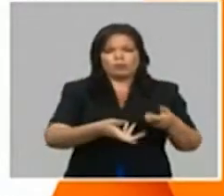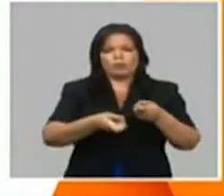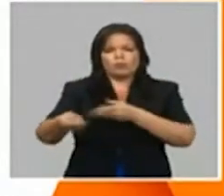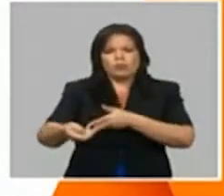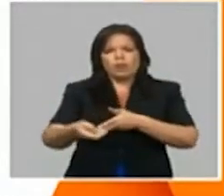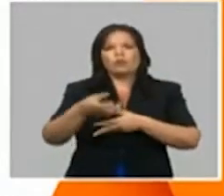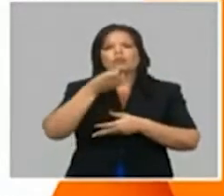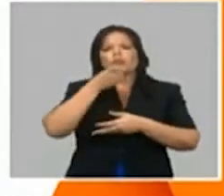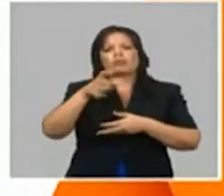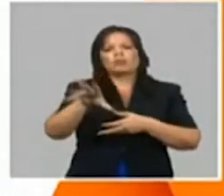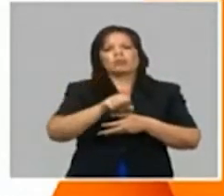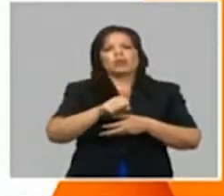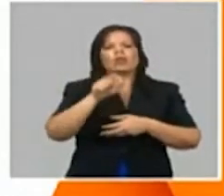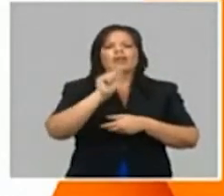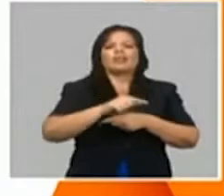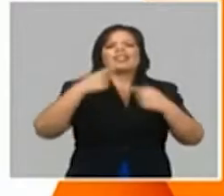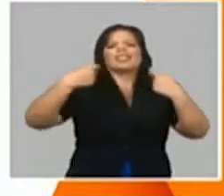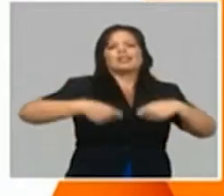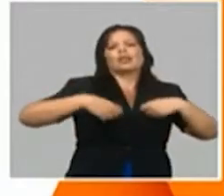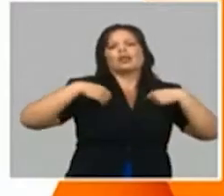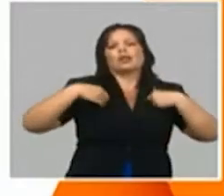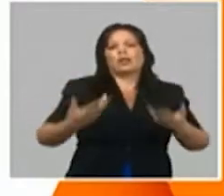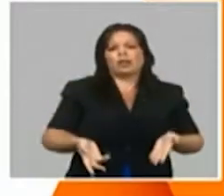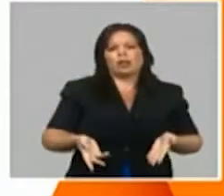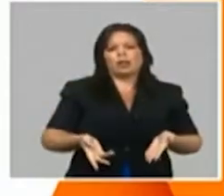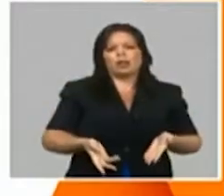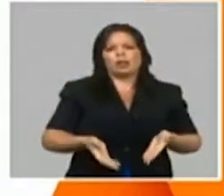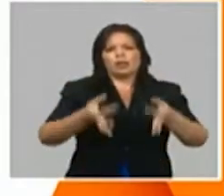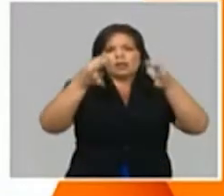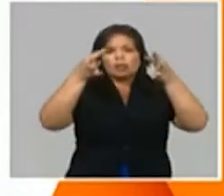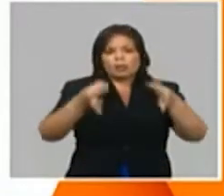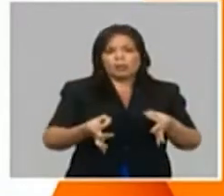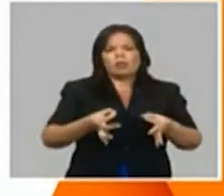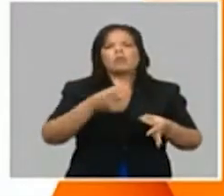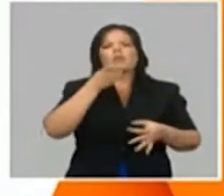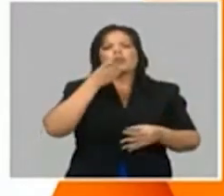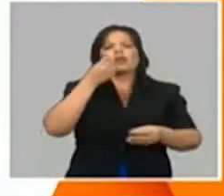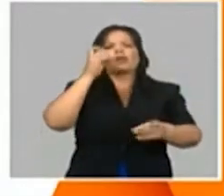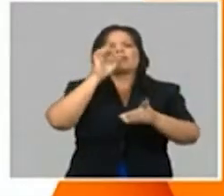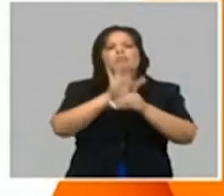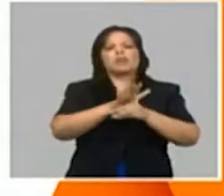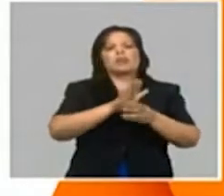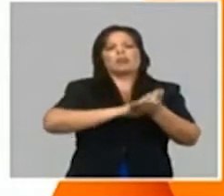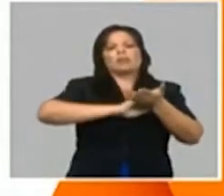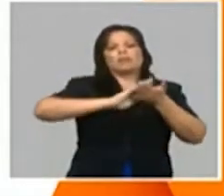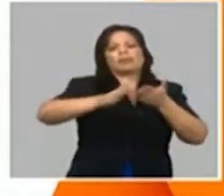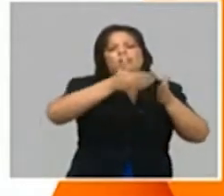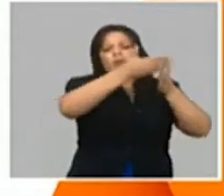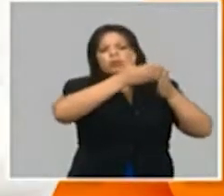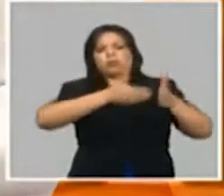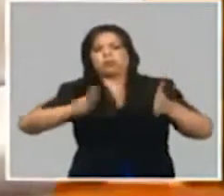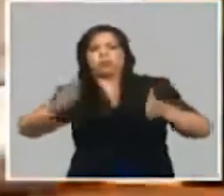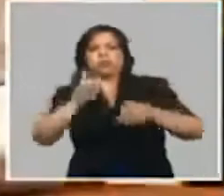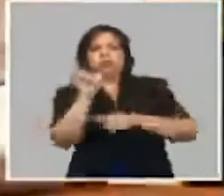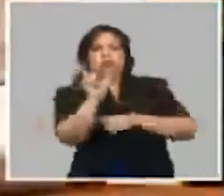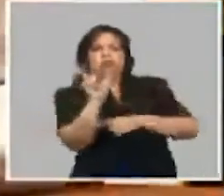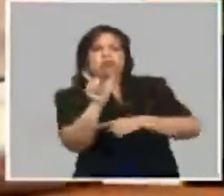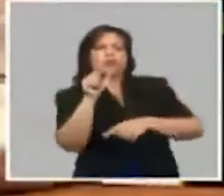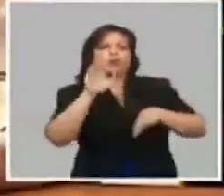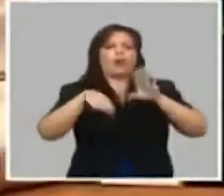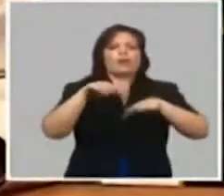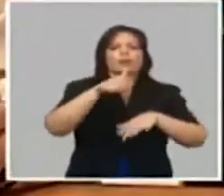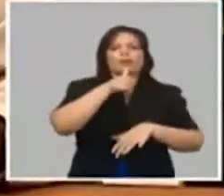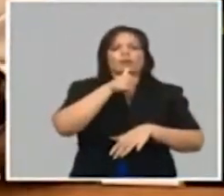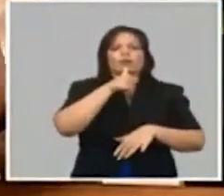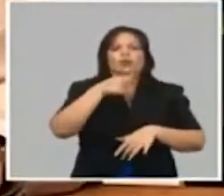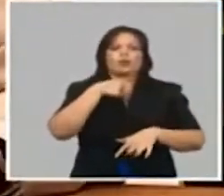y se ha decretado automáticamente su prórroga. Esto ha sido una inquietud de las personas en el primer momento: ¿qué va a pasar